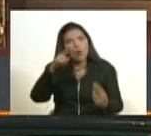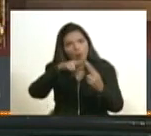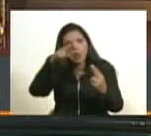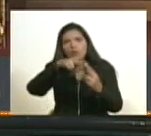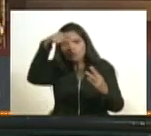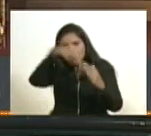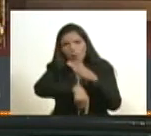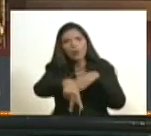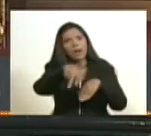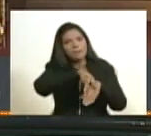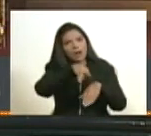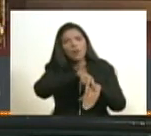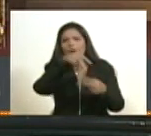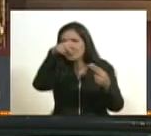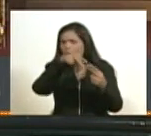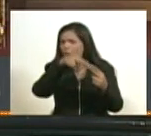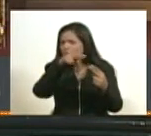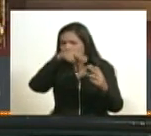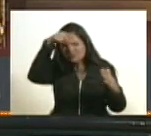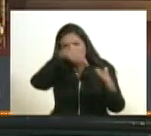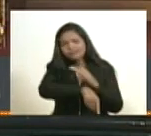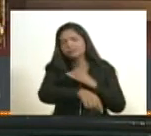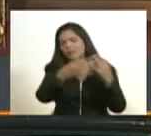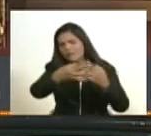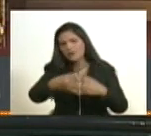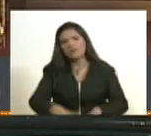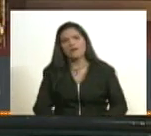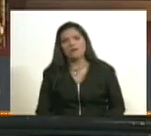profundamente al Paraguay profundo, lo conozco.